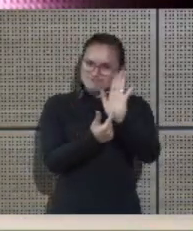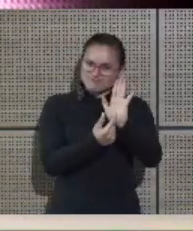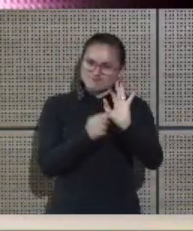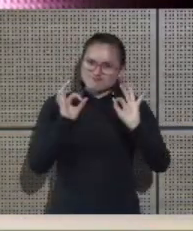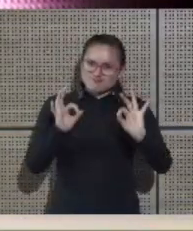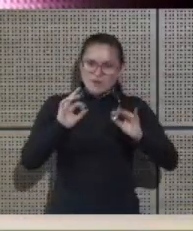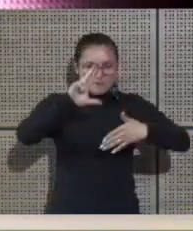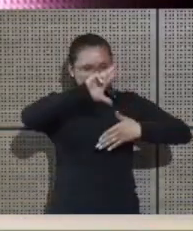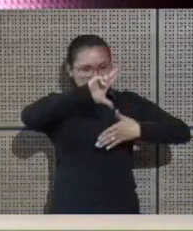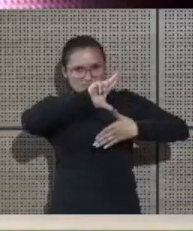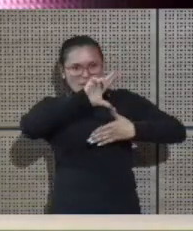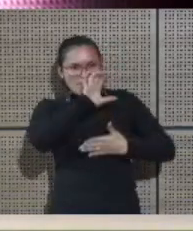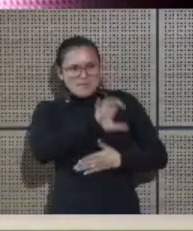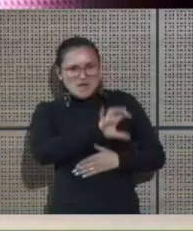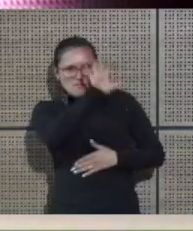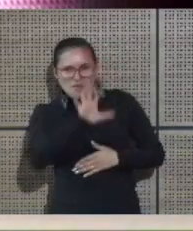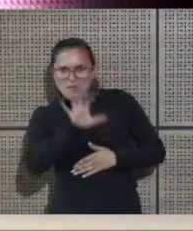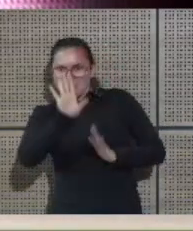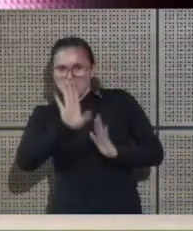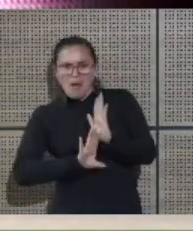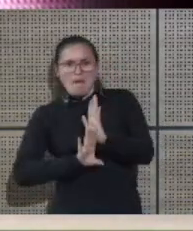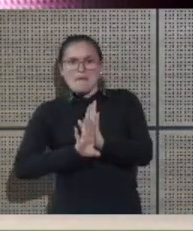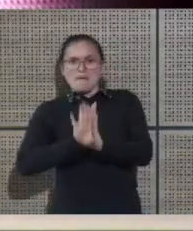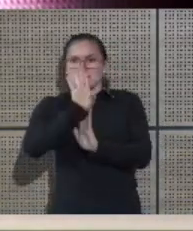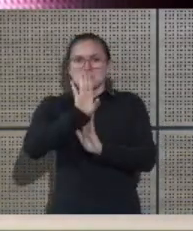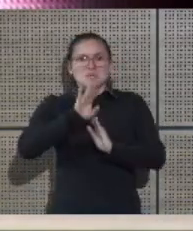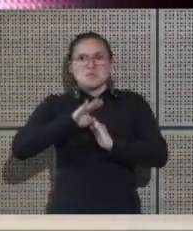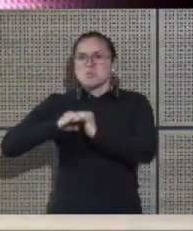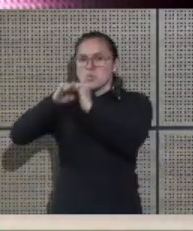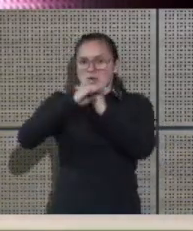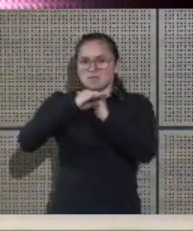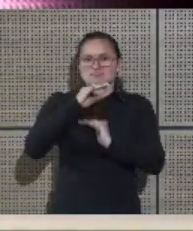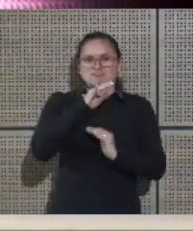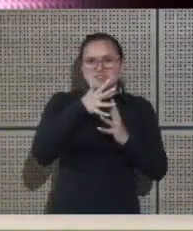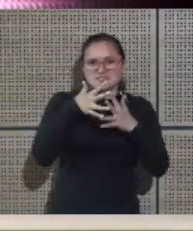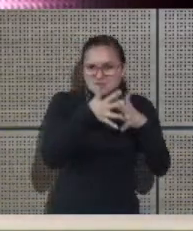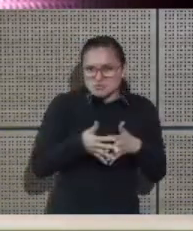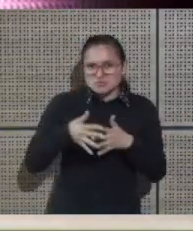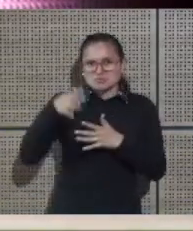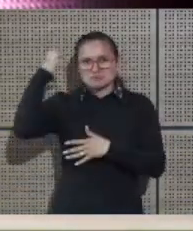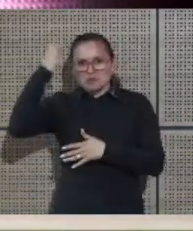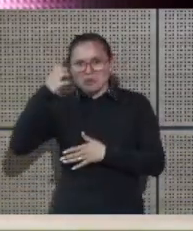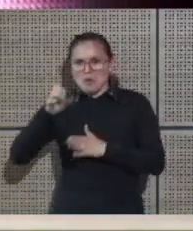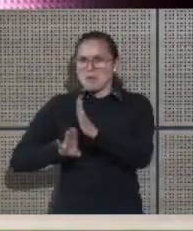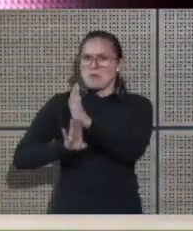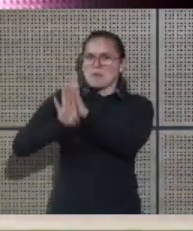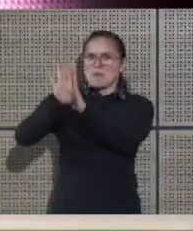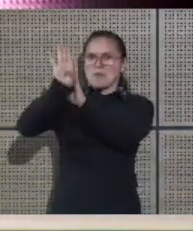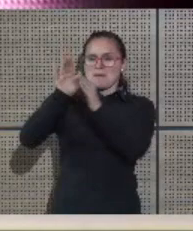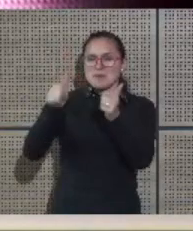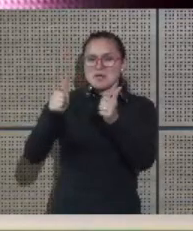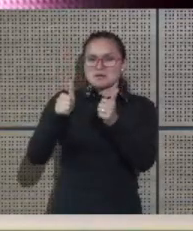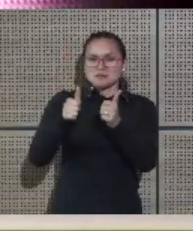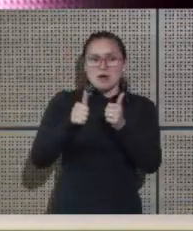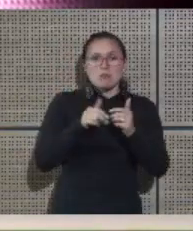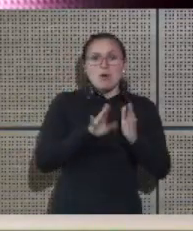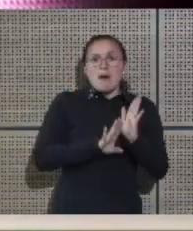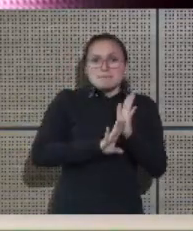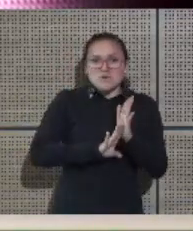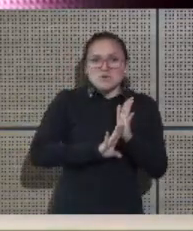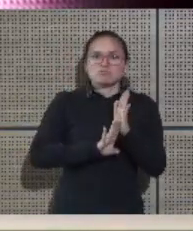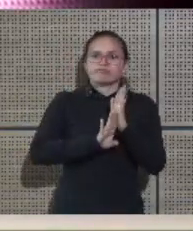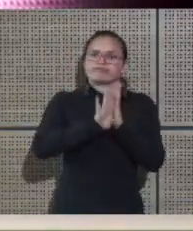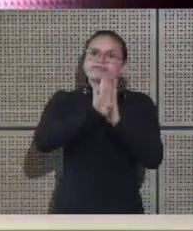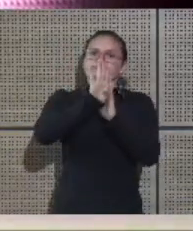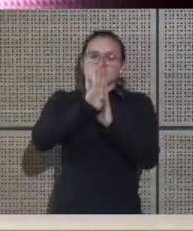nuestros países se pueden considerar países desarrollados y los que no van en la misma dirección.